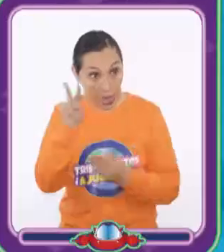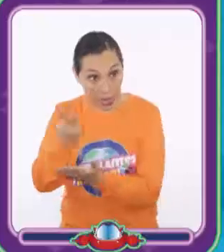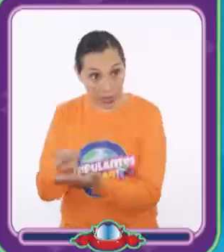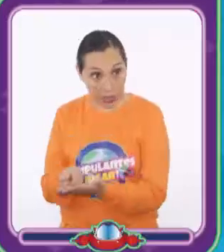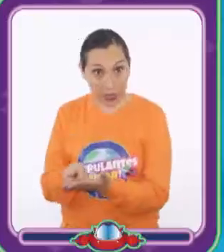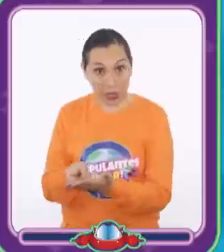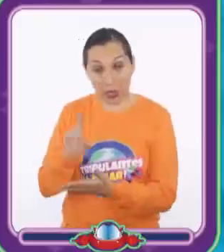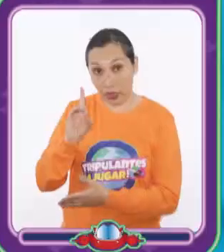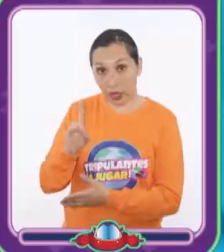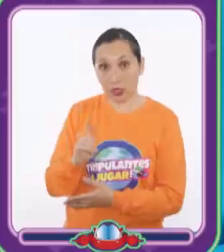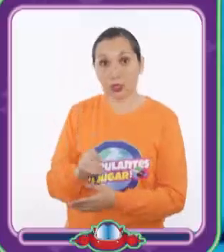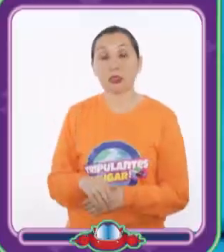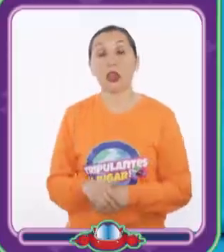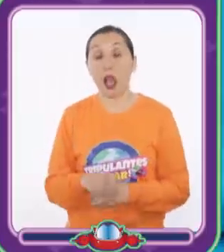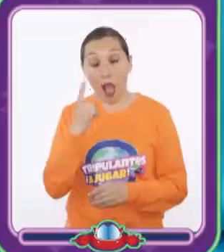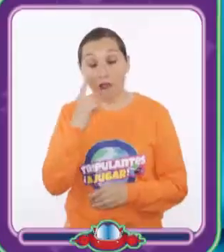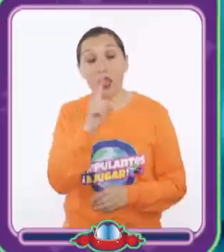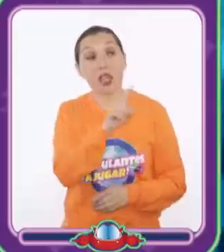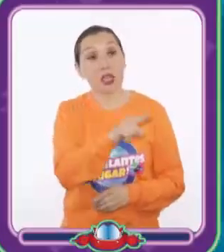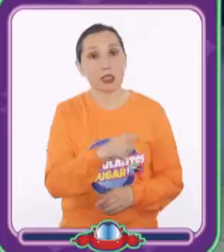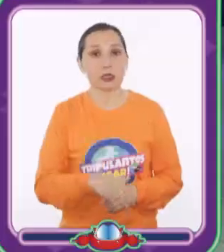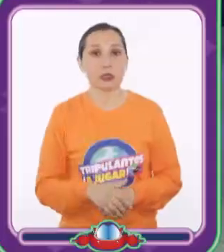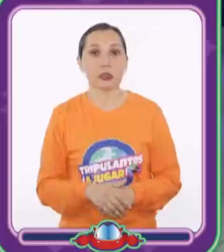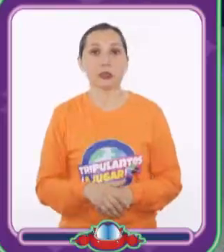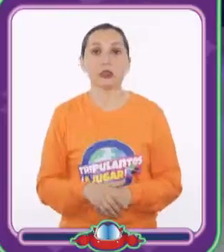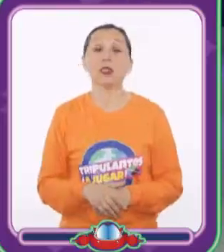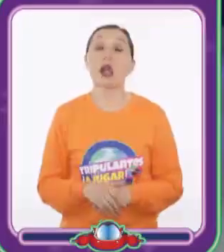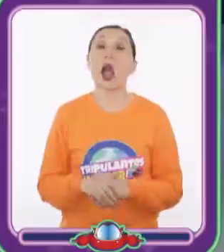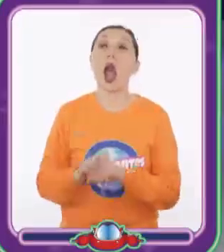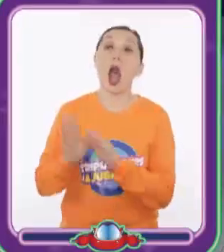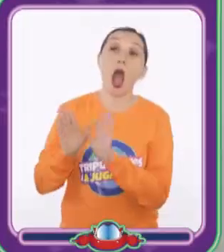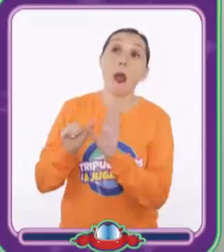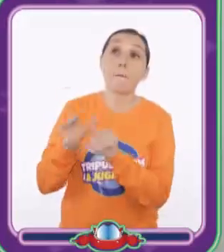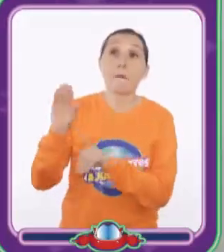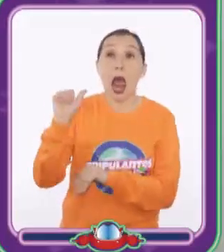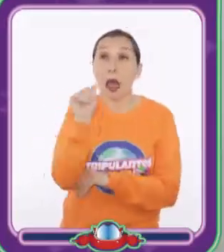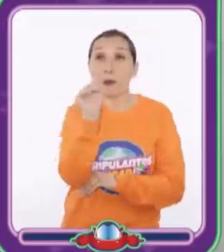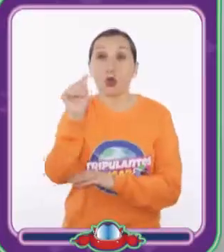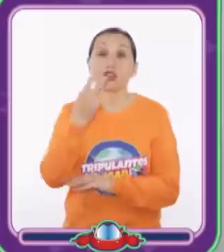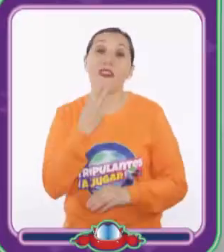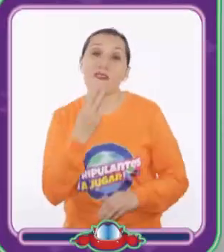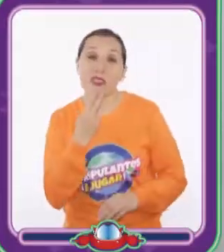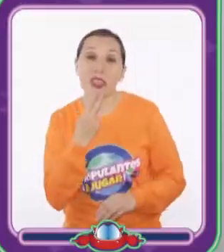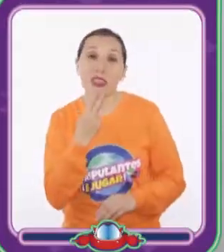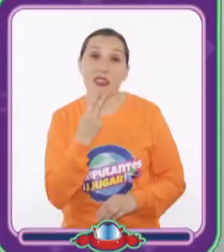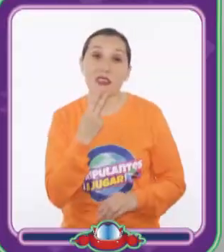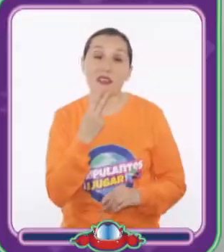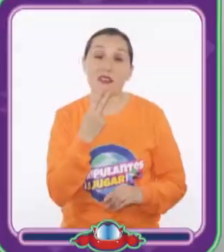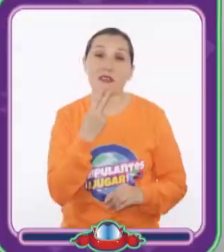¿Tú quieres leer, Daireles? Sí, dale, vamos, desde allá, a ver. Las mariposas viven